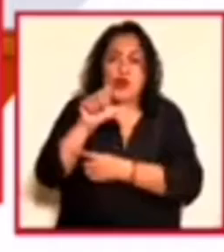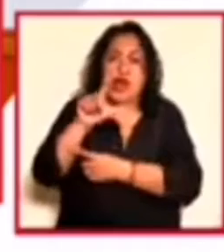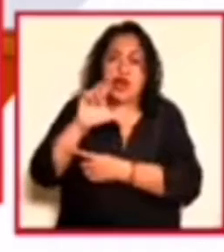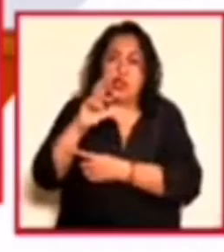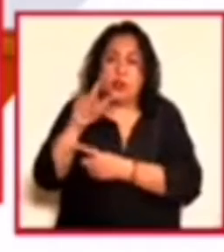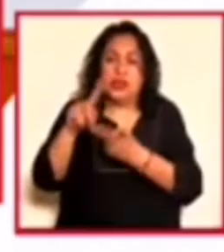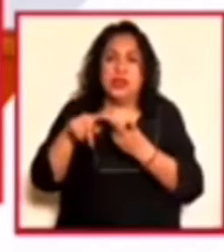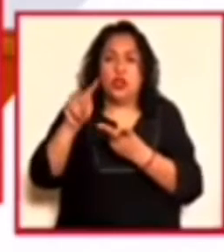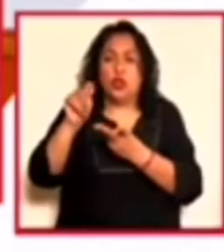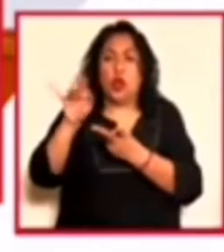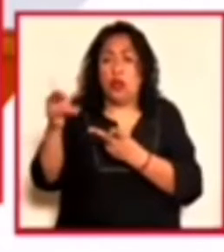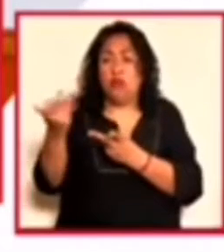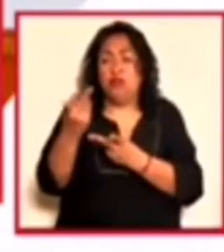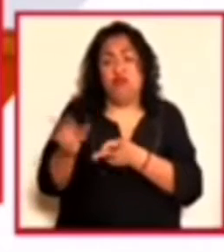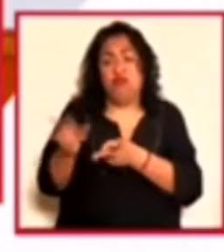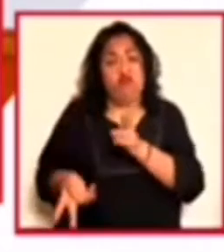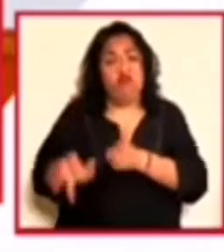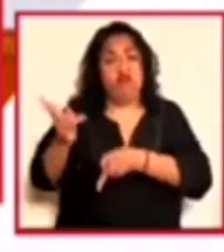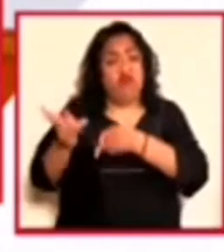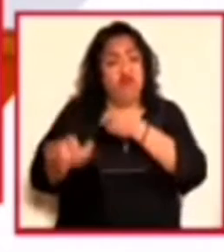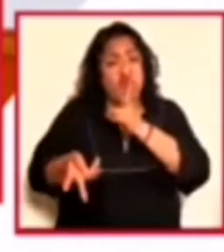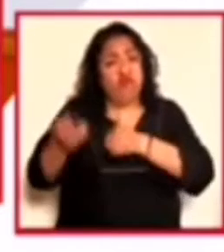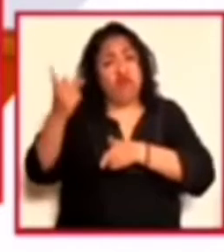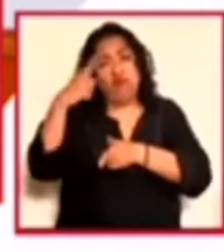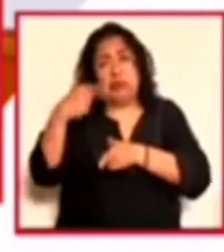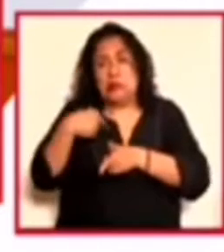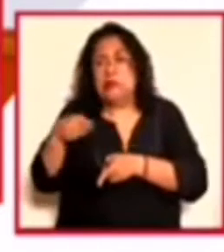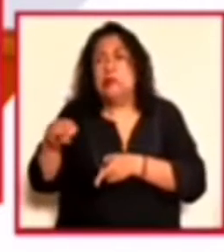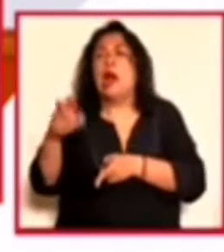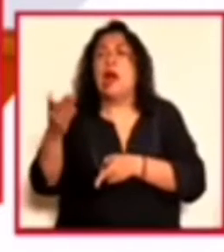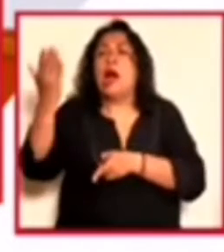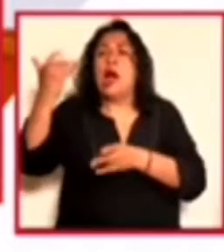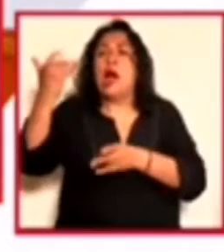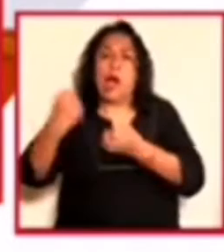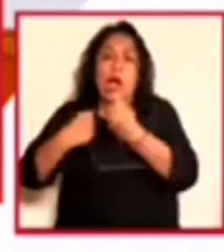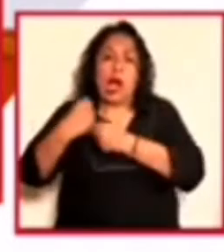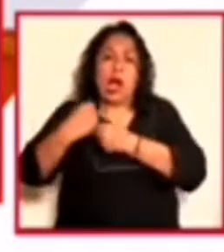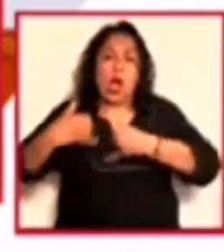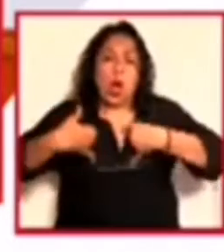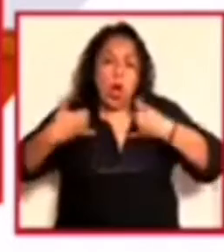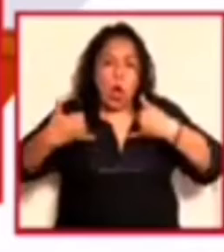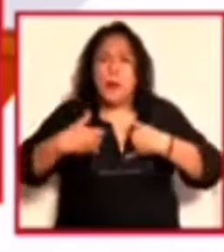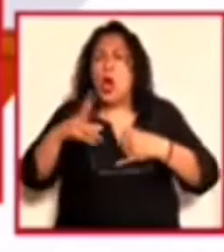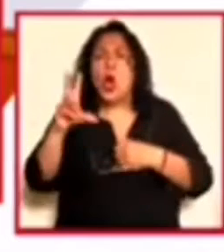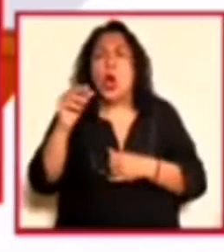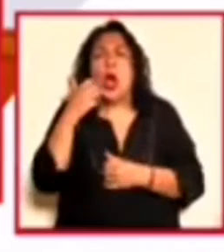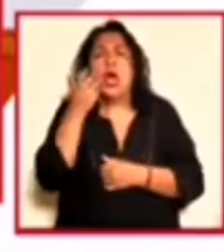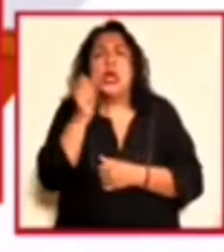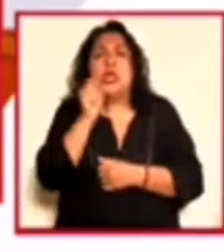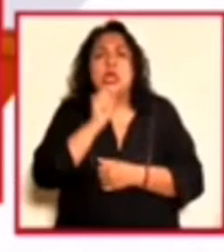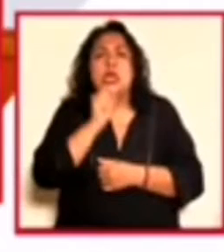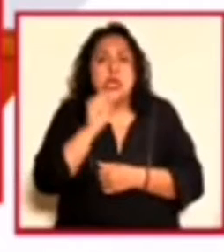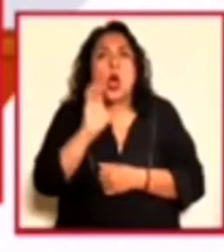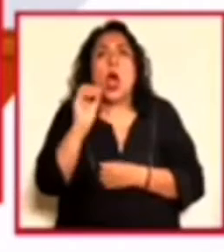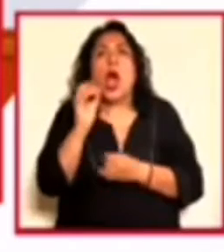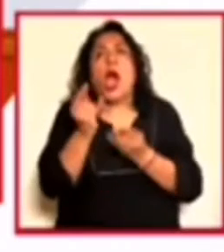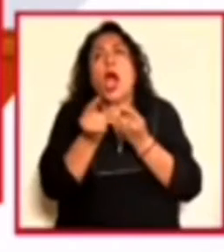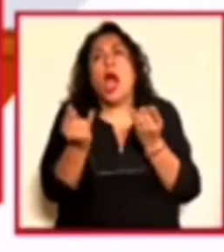los que platicó largas horas para revivir esos años de juventud, pero sin caer en el chisme ni en el